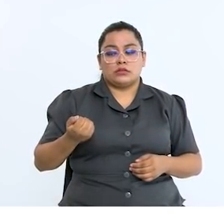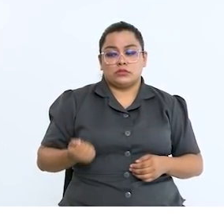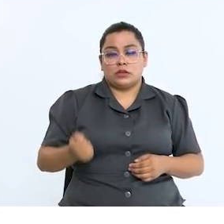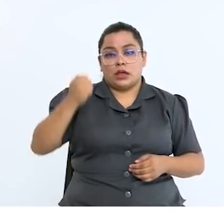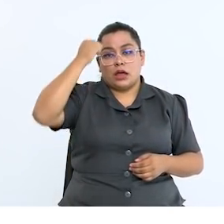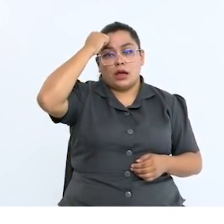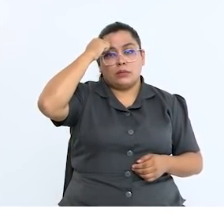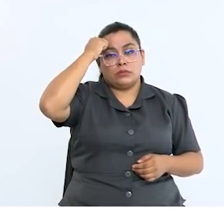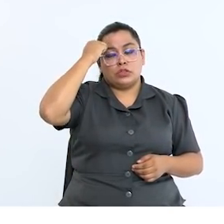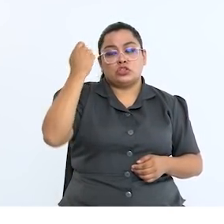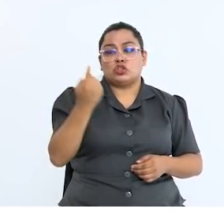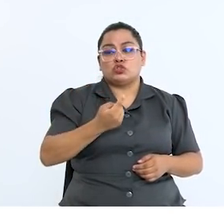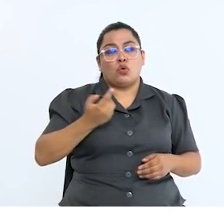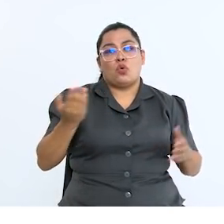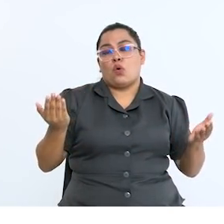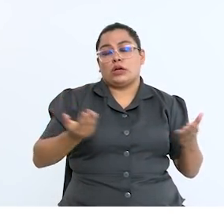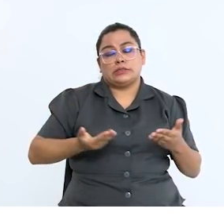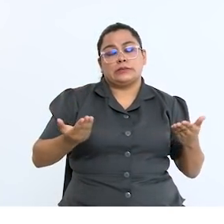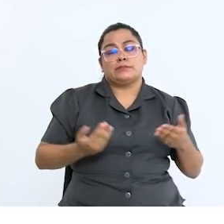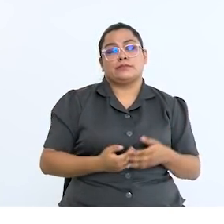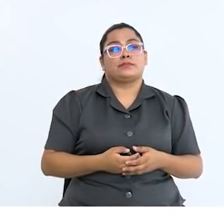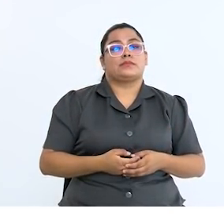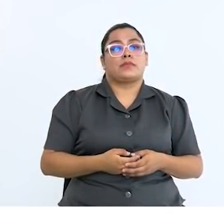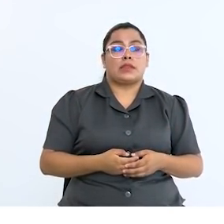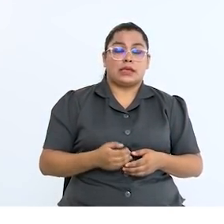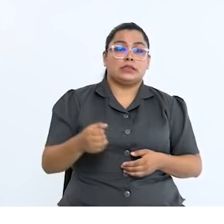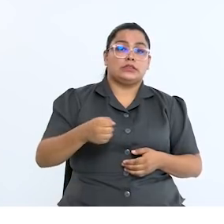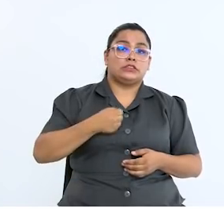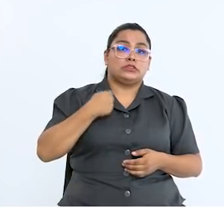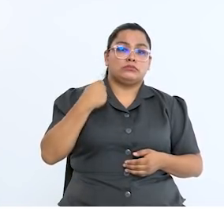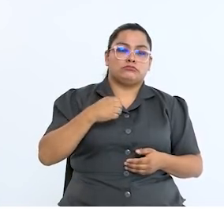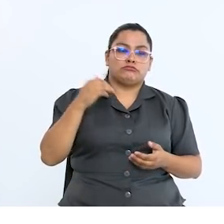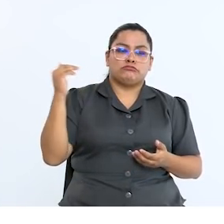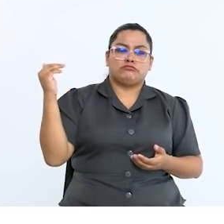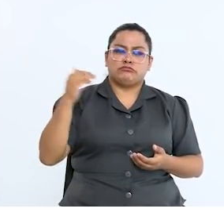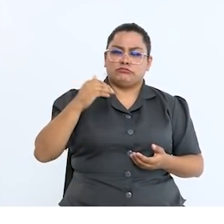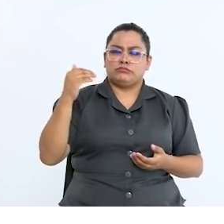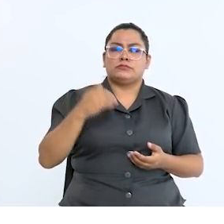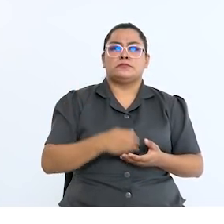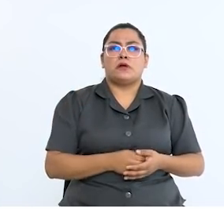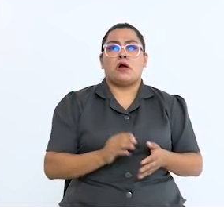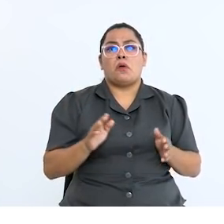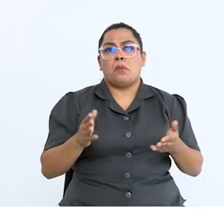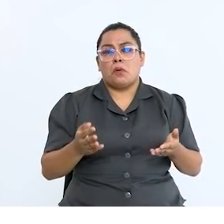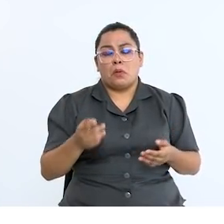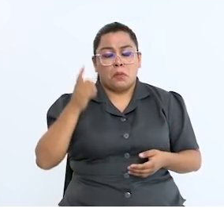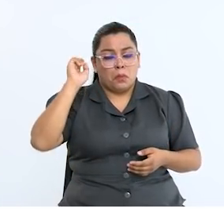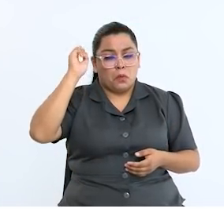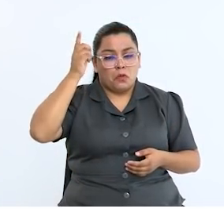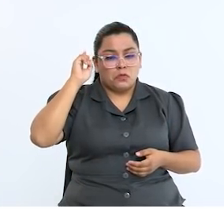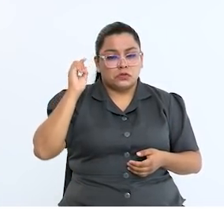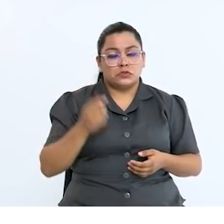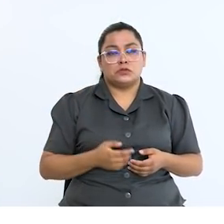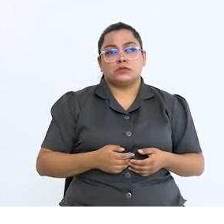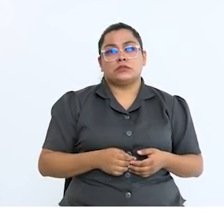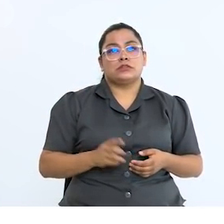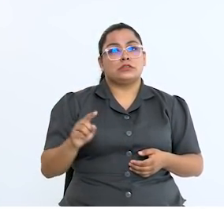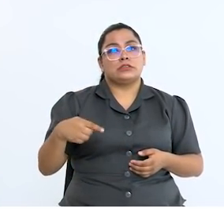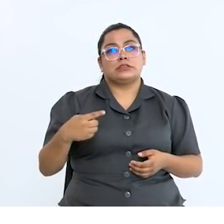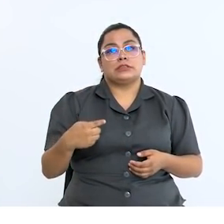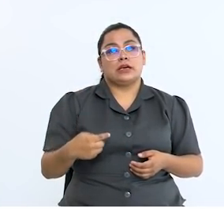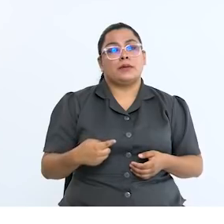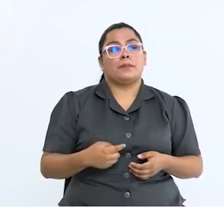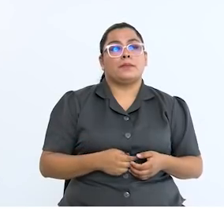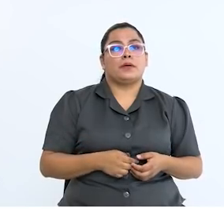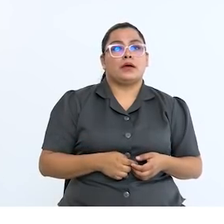Que el estudiante aprende haciendo y es fundamental una enseñanza explícita, es decir, que el maestro o la